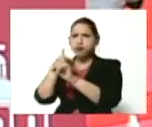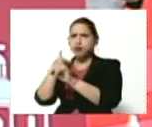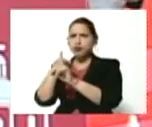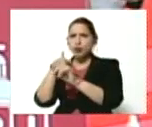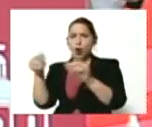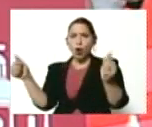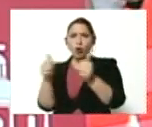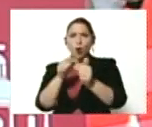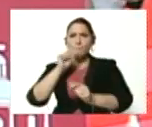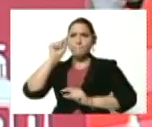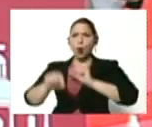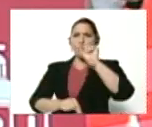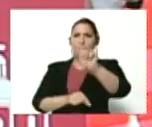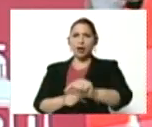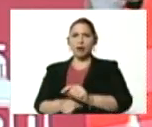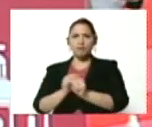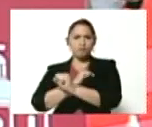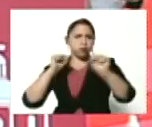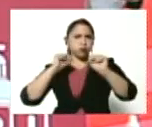bombas